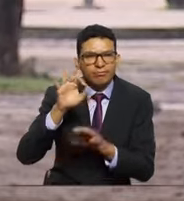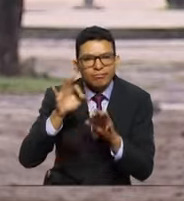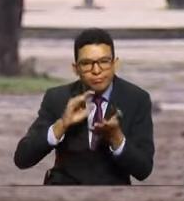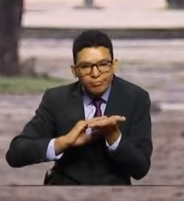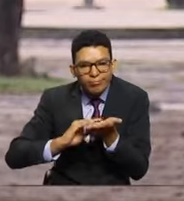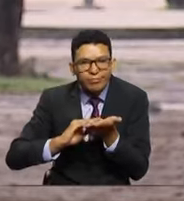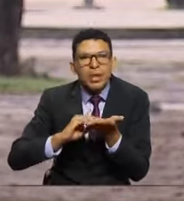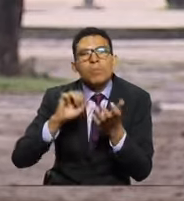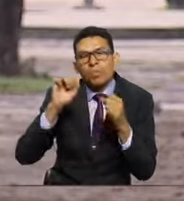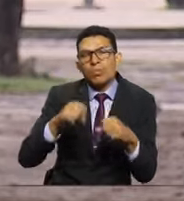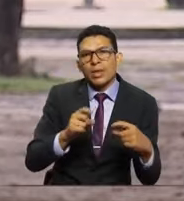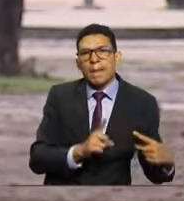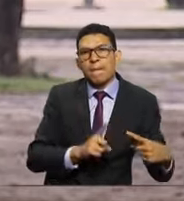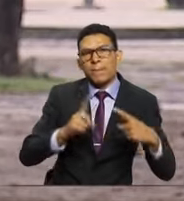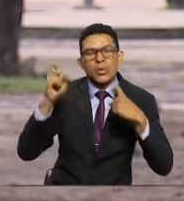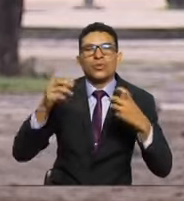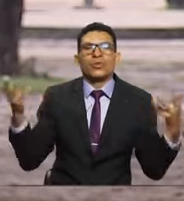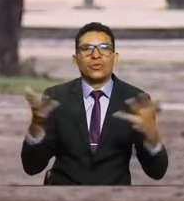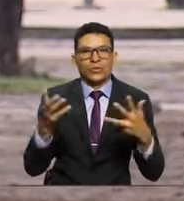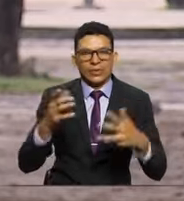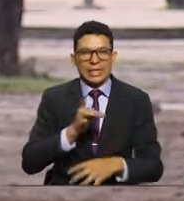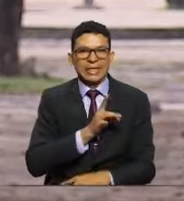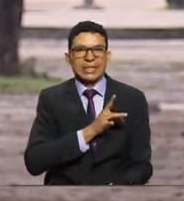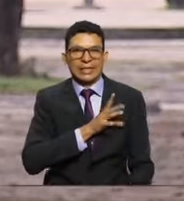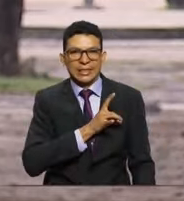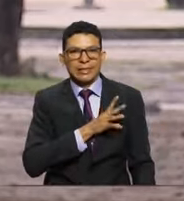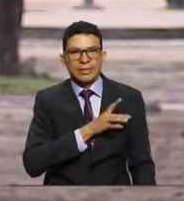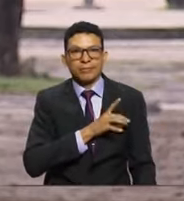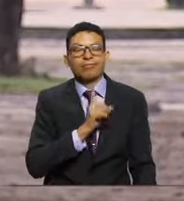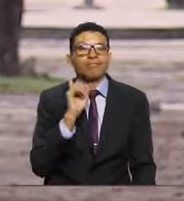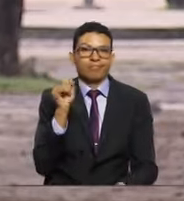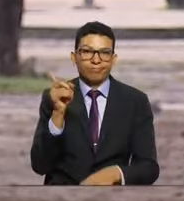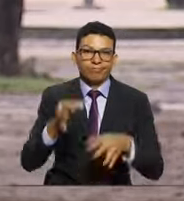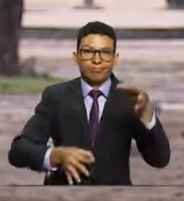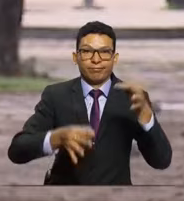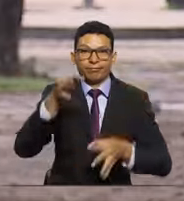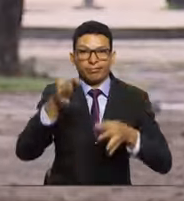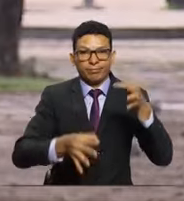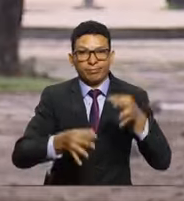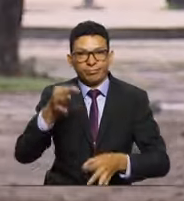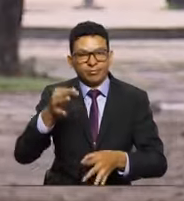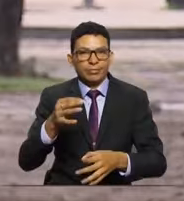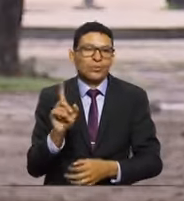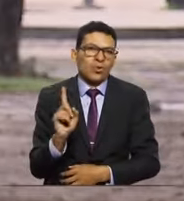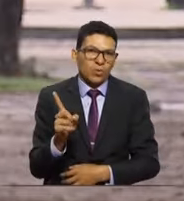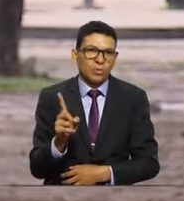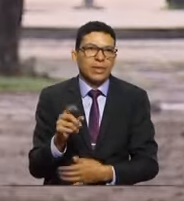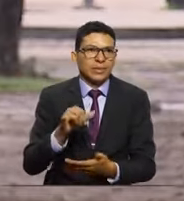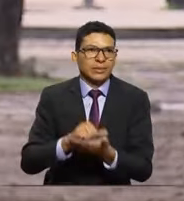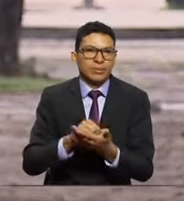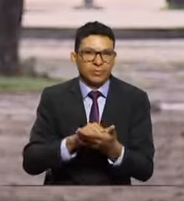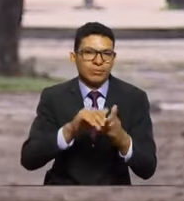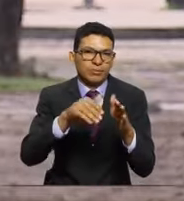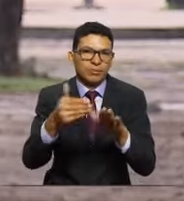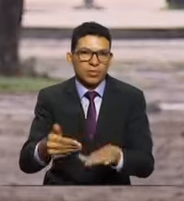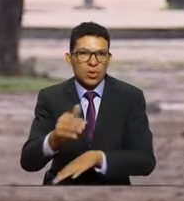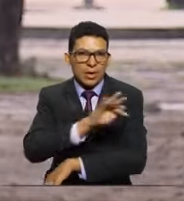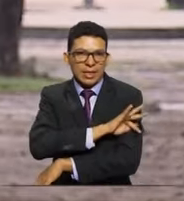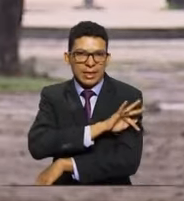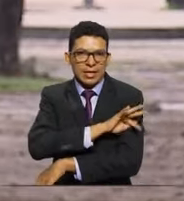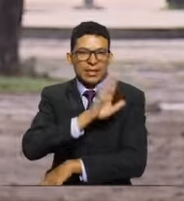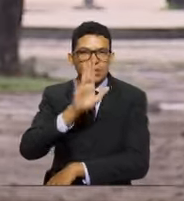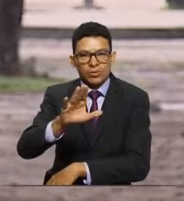su extradición hacia el país austral, donde será juzgado por el crimen de este teniente de la Policía